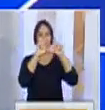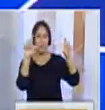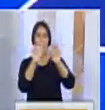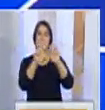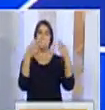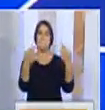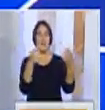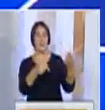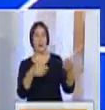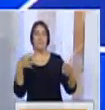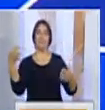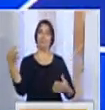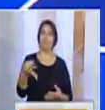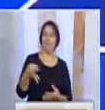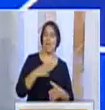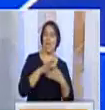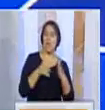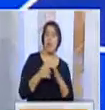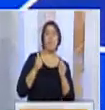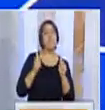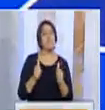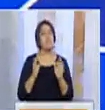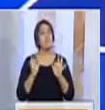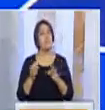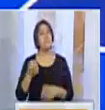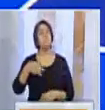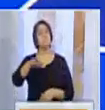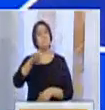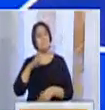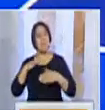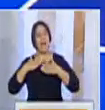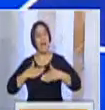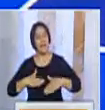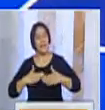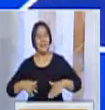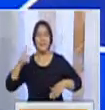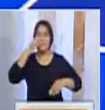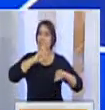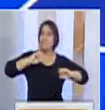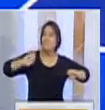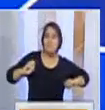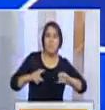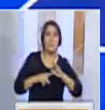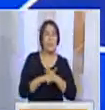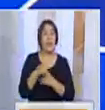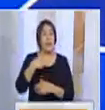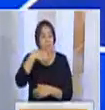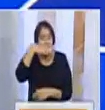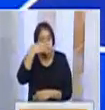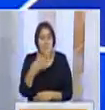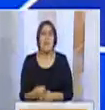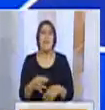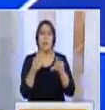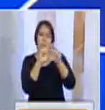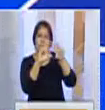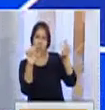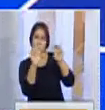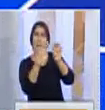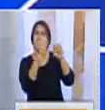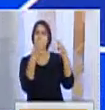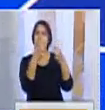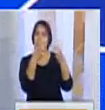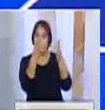exitosas, todo salió muy bien, de forma pacífica, no hubo ningún problema. Y créanme que eso podría ser un titular mucho